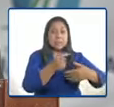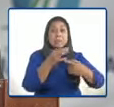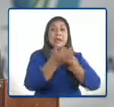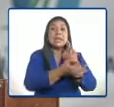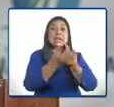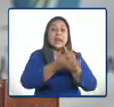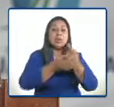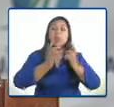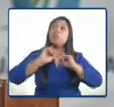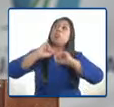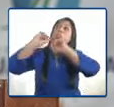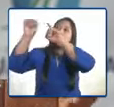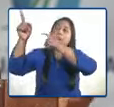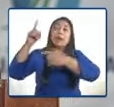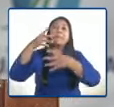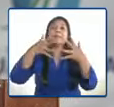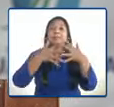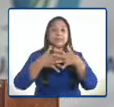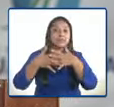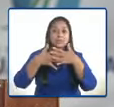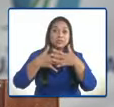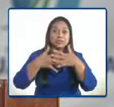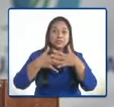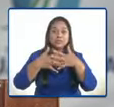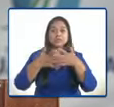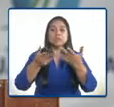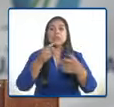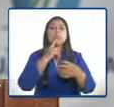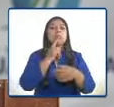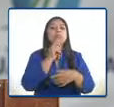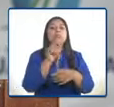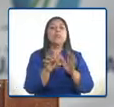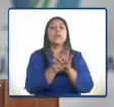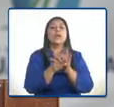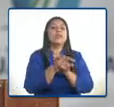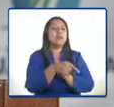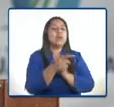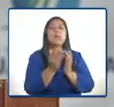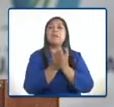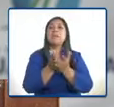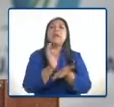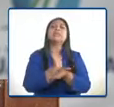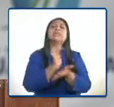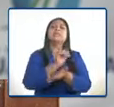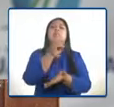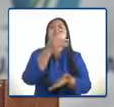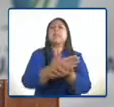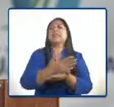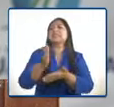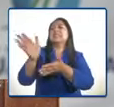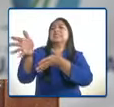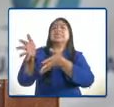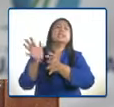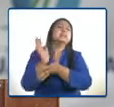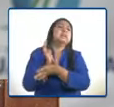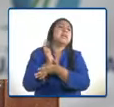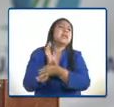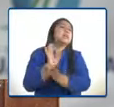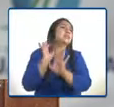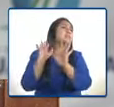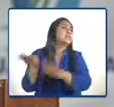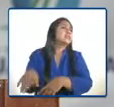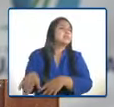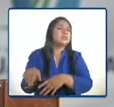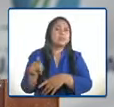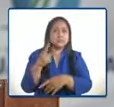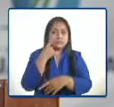Estados Unidos. No podríamos darnos el lujo de decir que esperaran un mes en una zona de fondeo